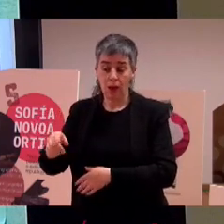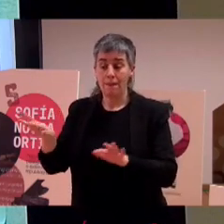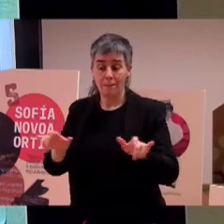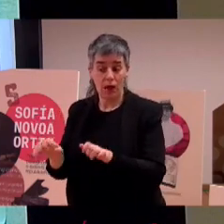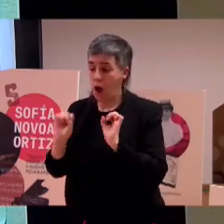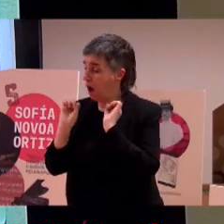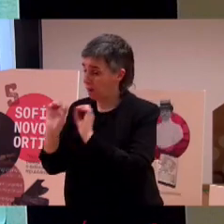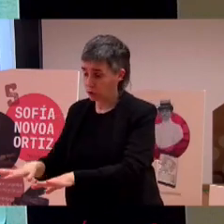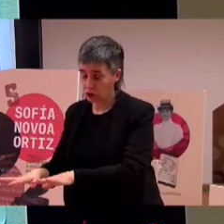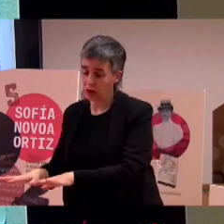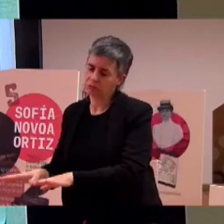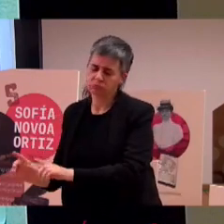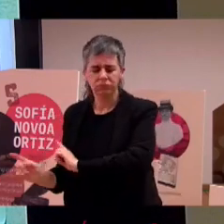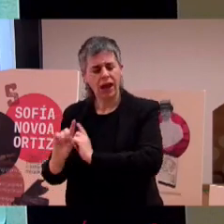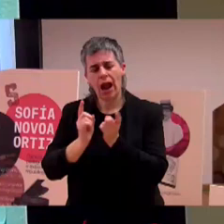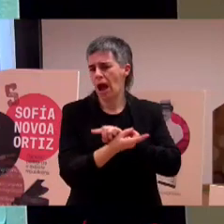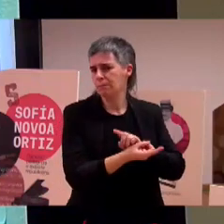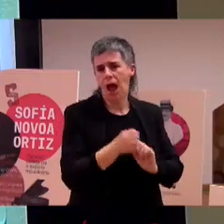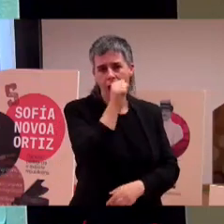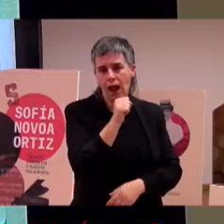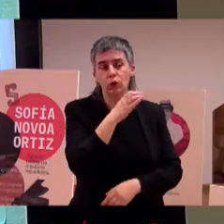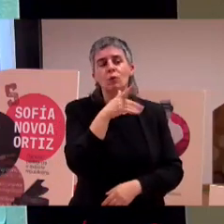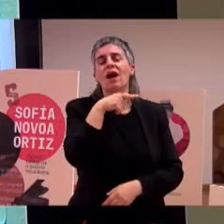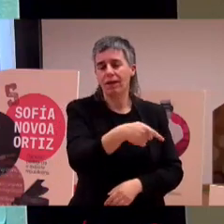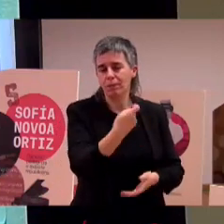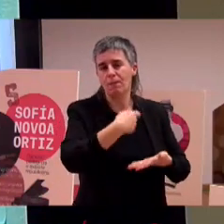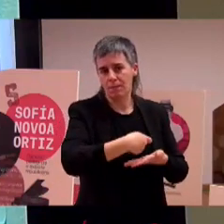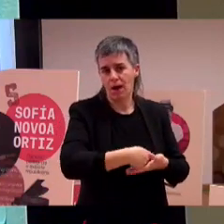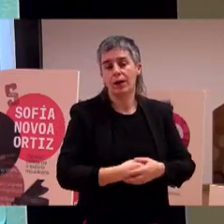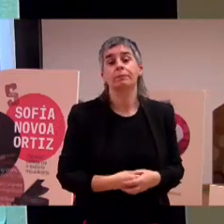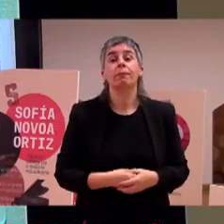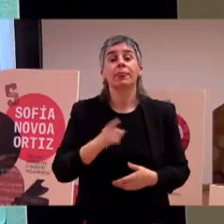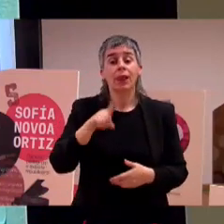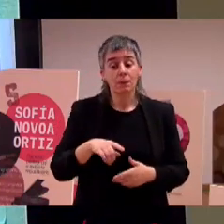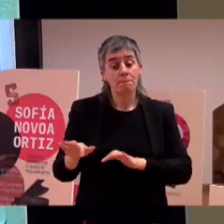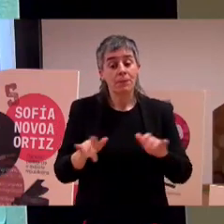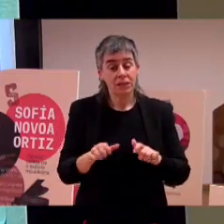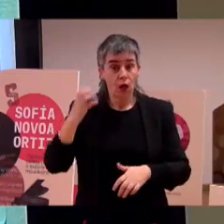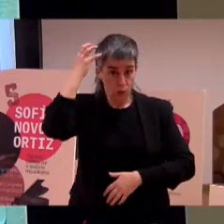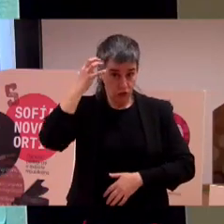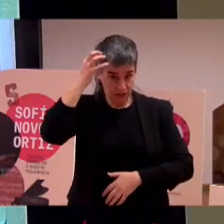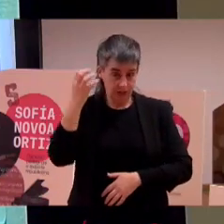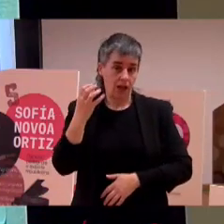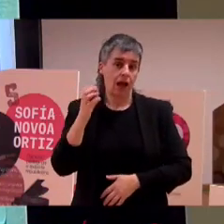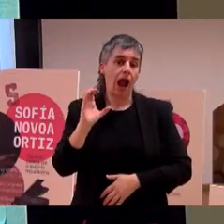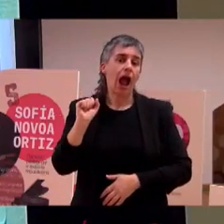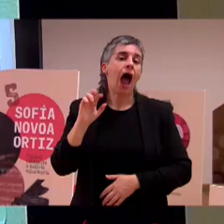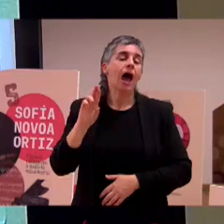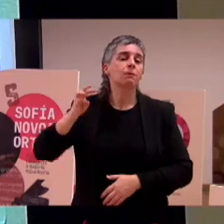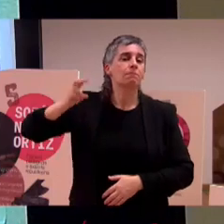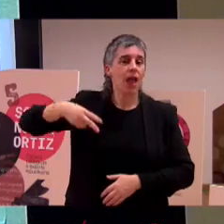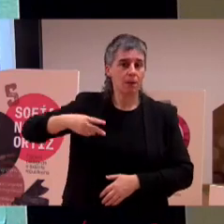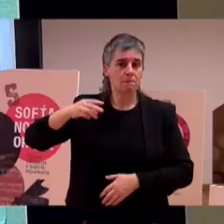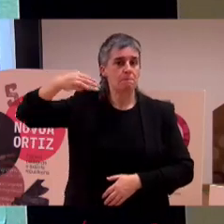actividade moito máis agradecida no aspecto económico. E a pianista coruñesa, Carmen Díez Martín, 10 anos máis xoven que Sofía, e